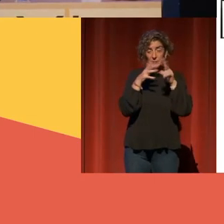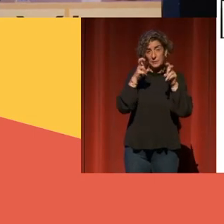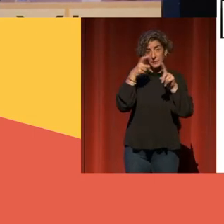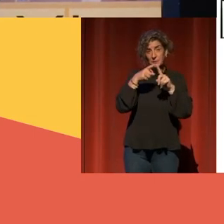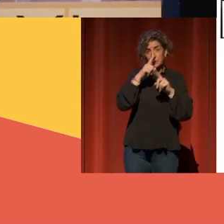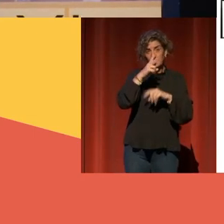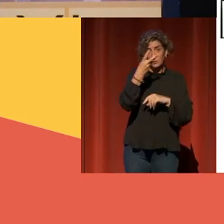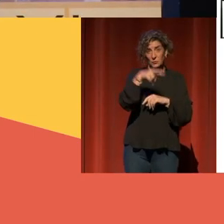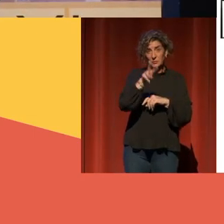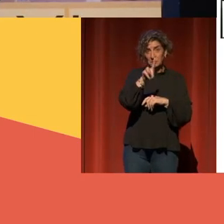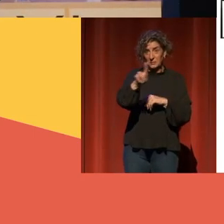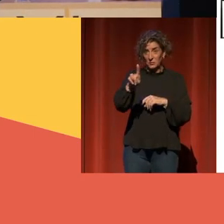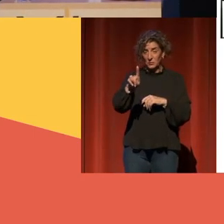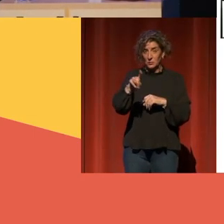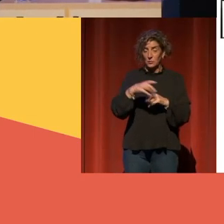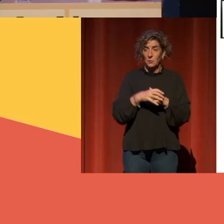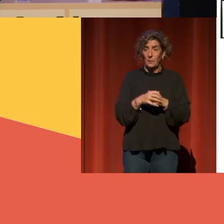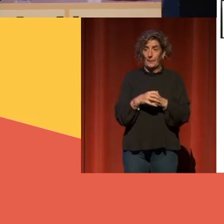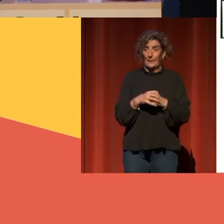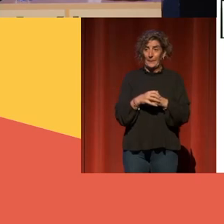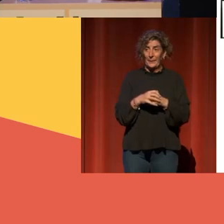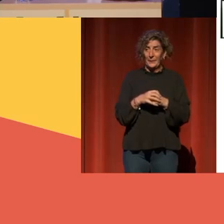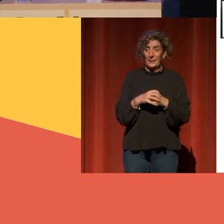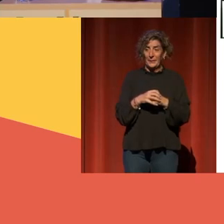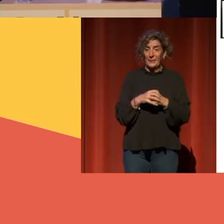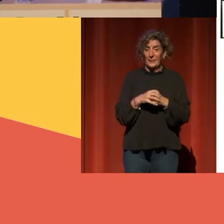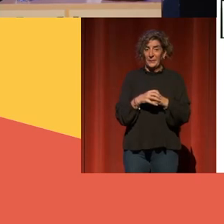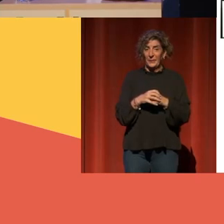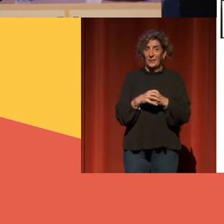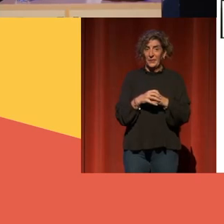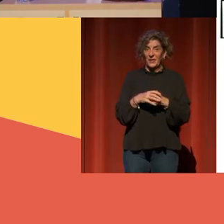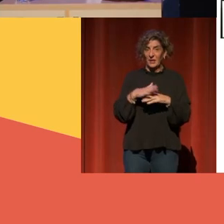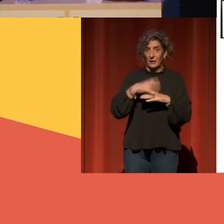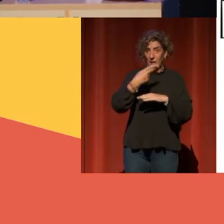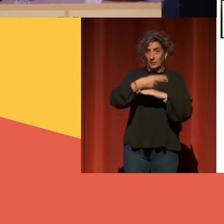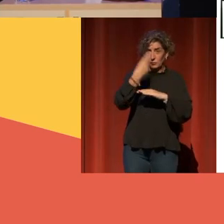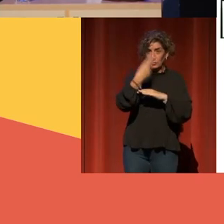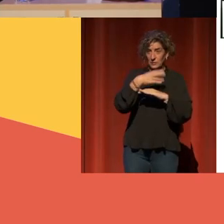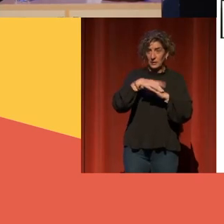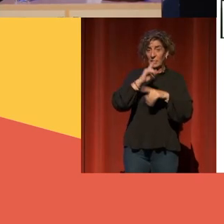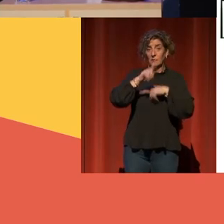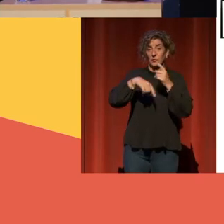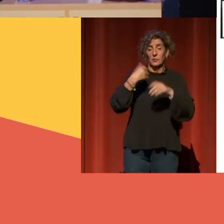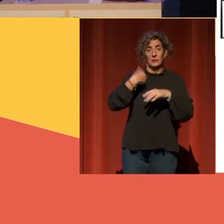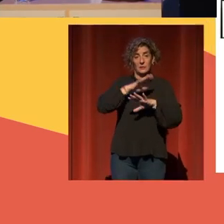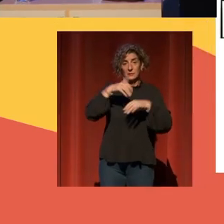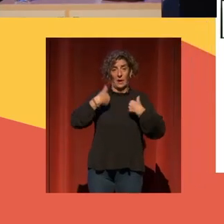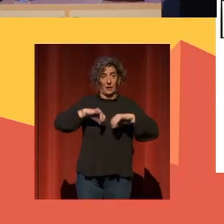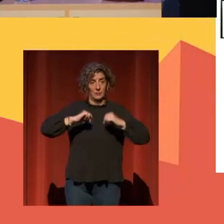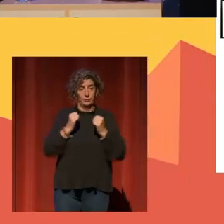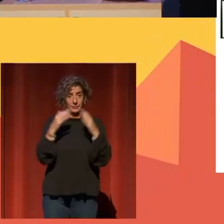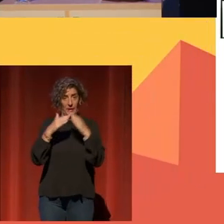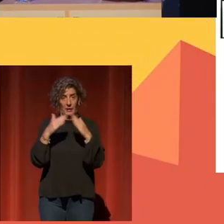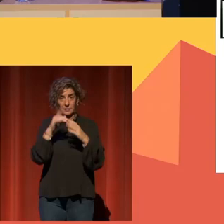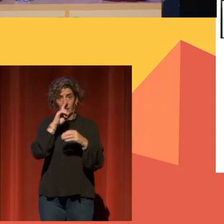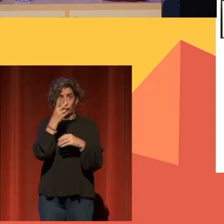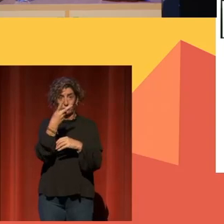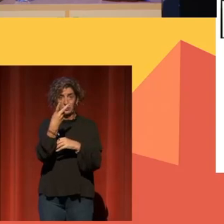os acordáis del reopen las fronteras, después del confinamiento duro del 2020,